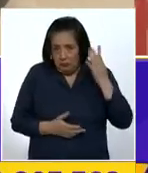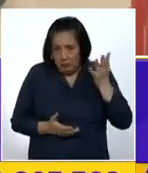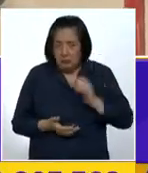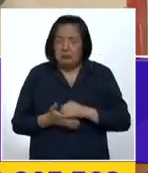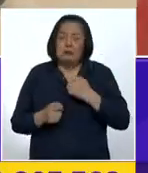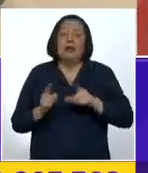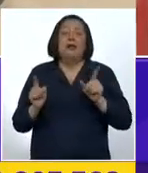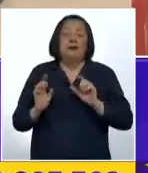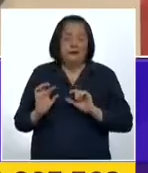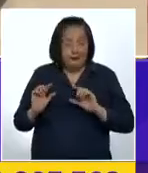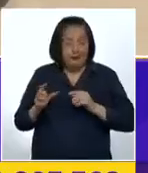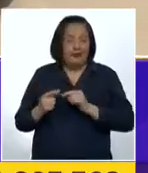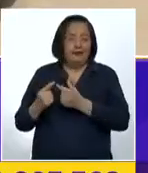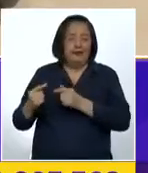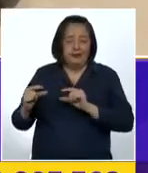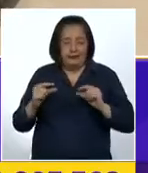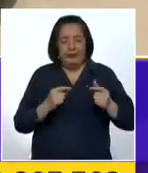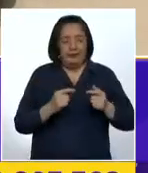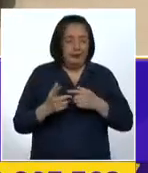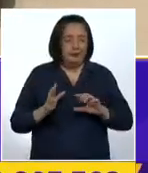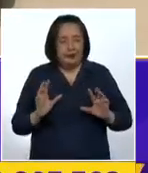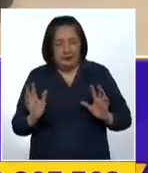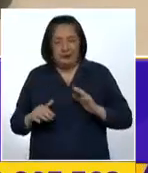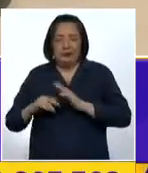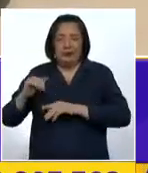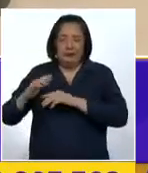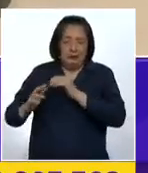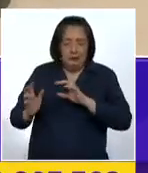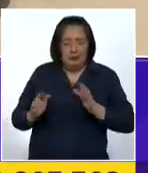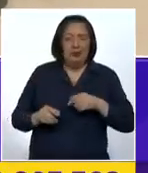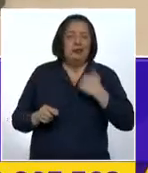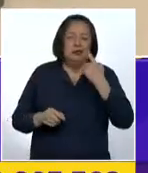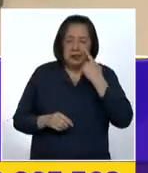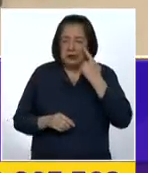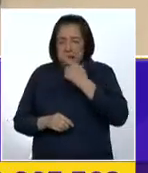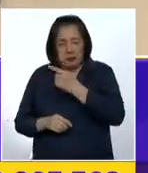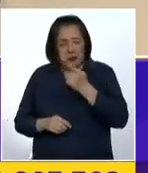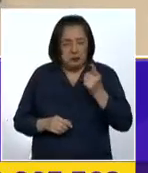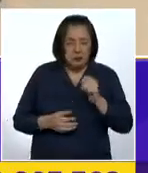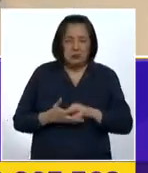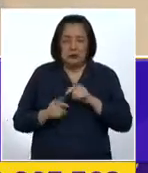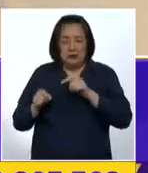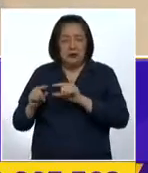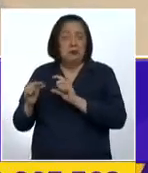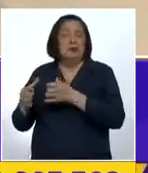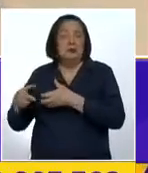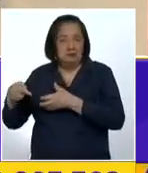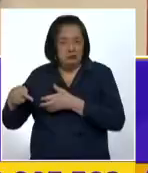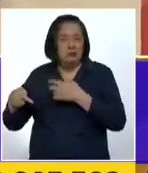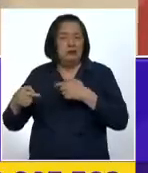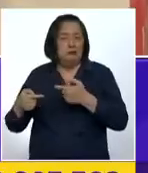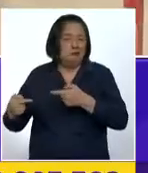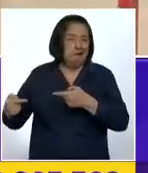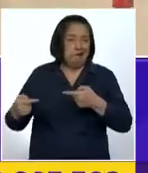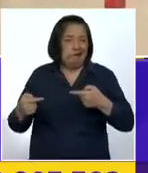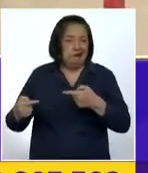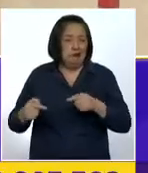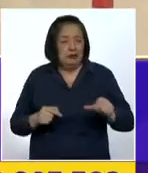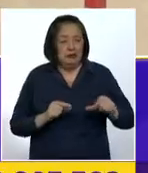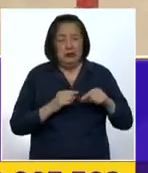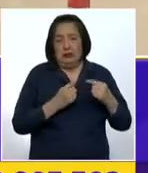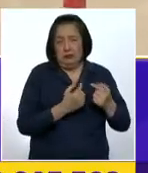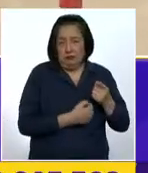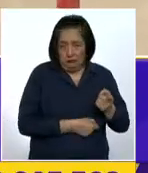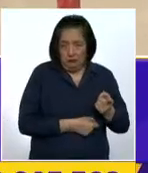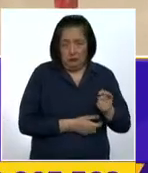del AMPA, en el tema de bandas de construcción civil, se conocen, y esa banda de Loco Paul estaría enfrentada a la banda